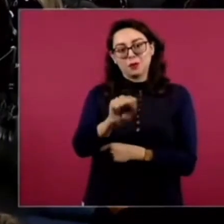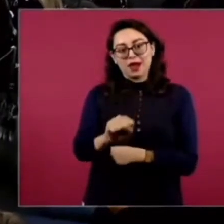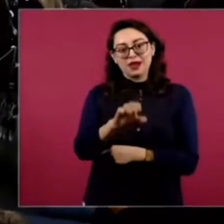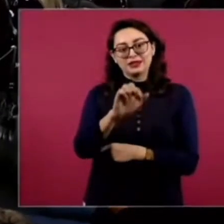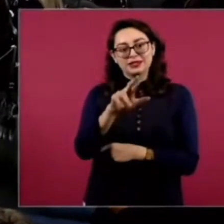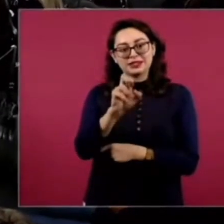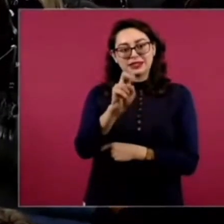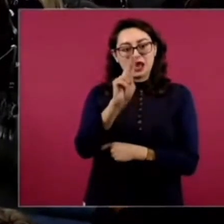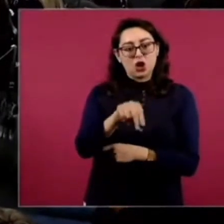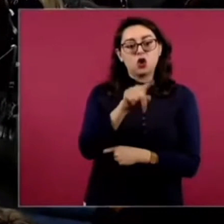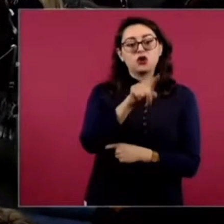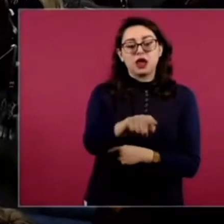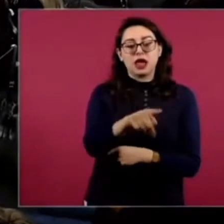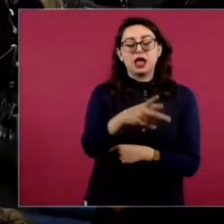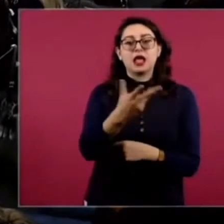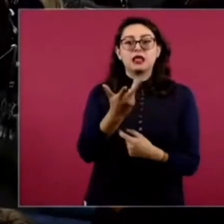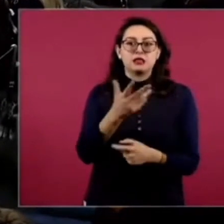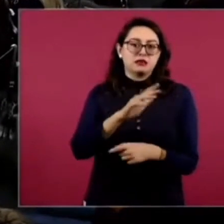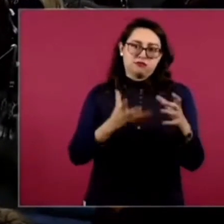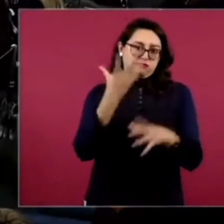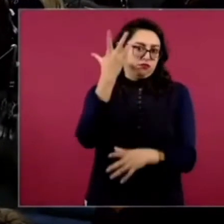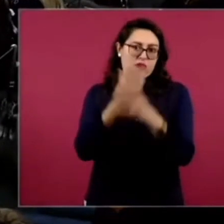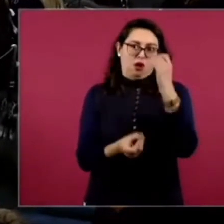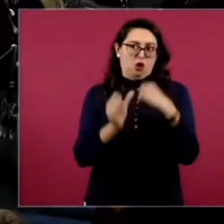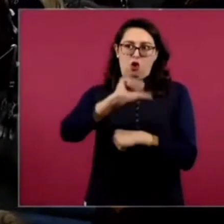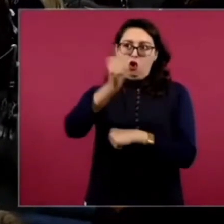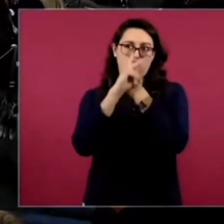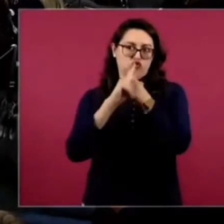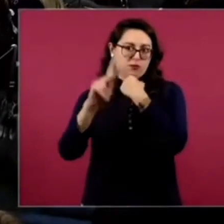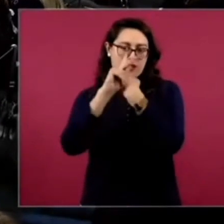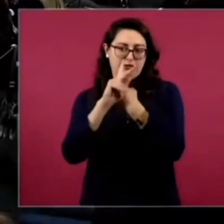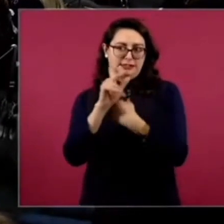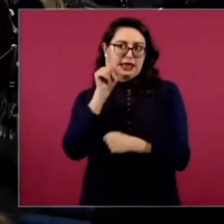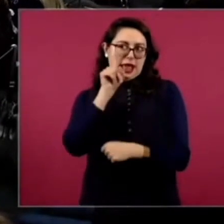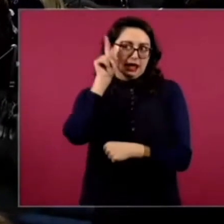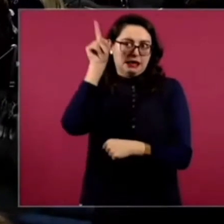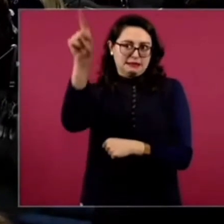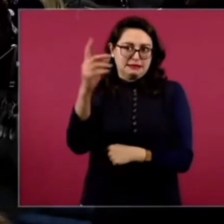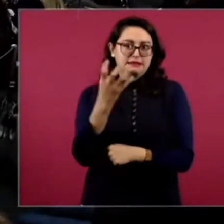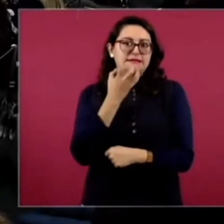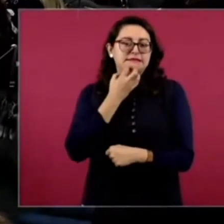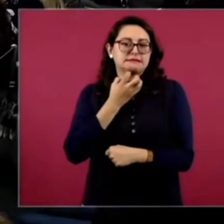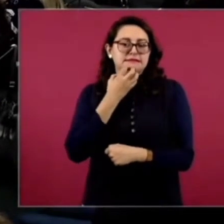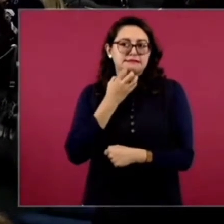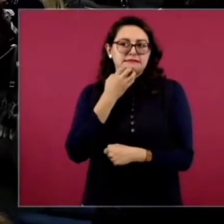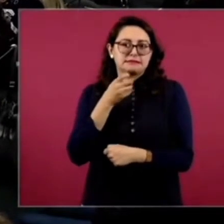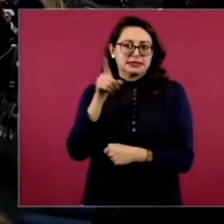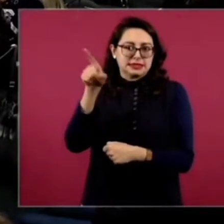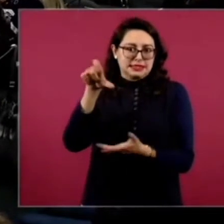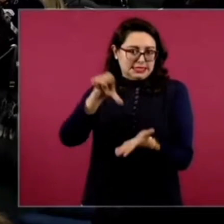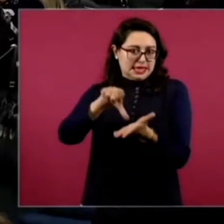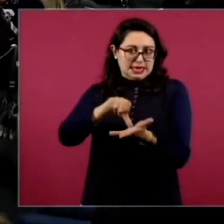ha solicitado su extradición a Israel, donde se encuentra prácticamente,